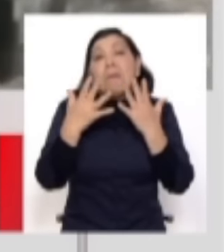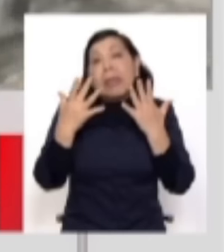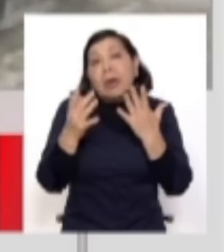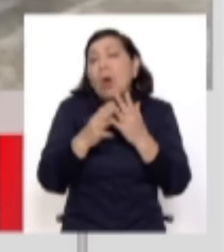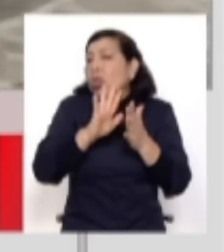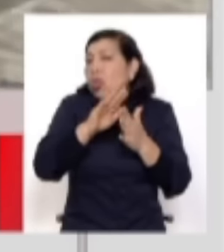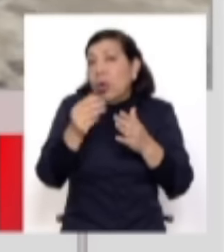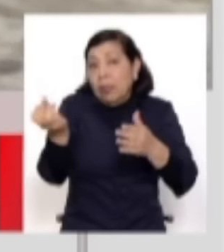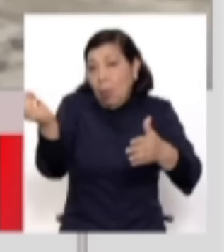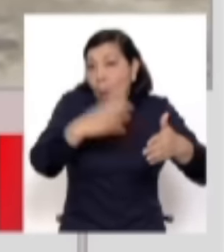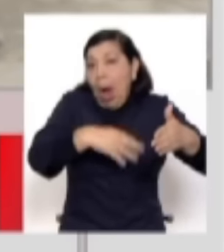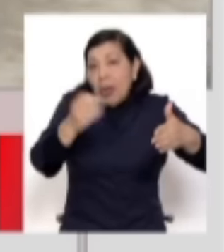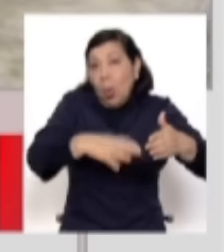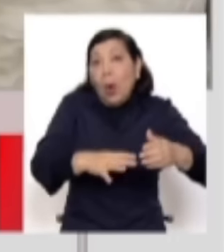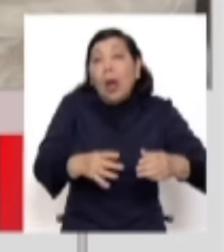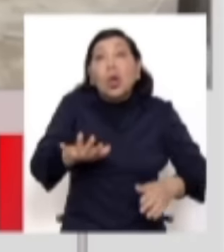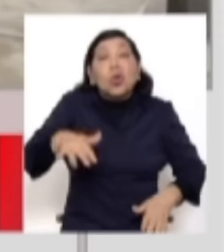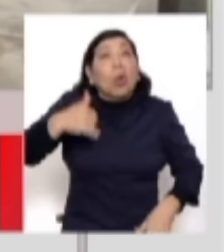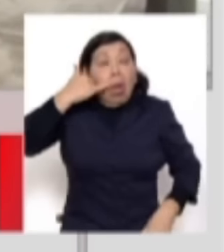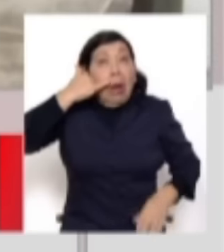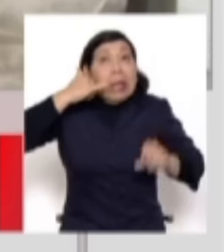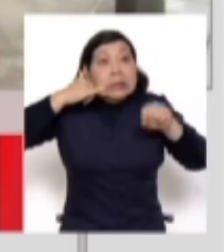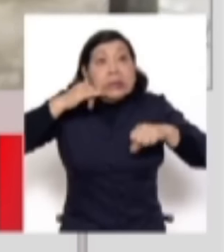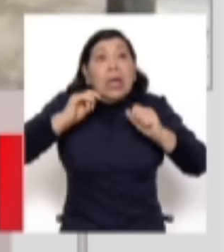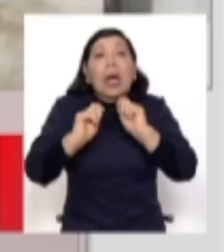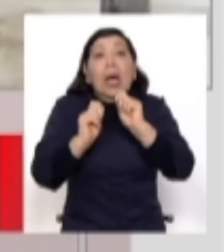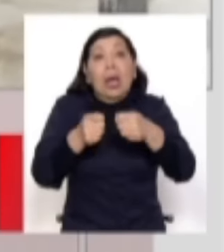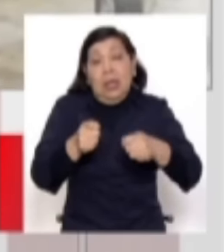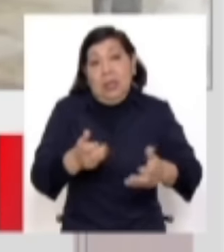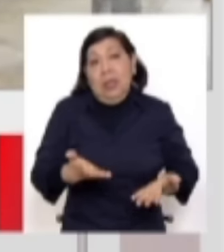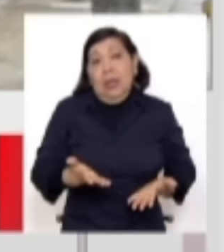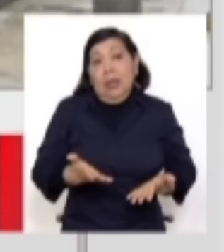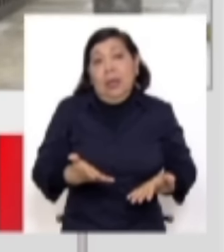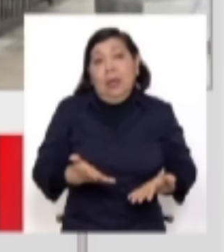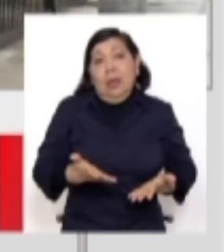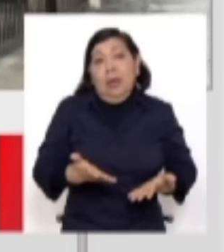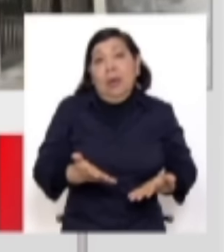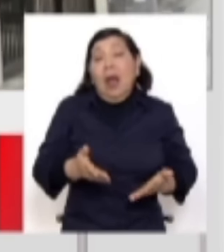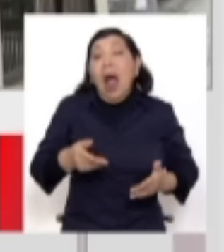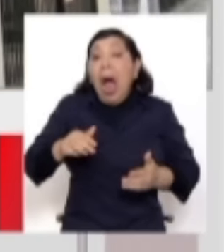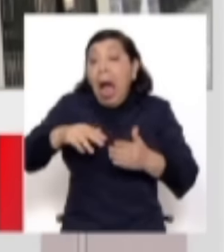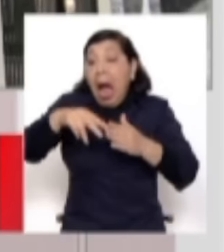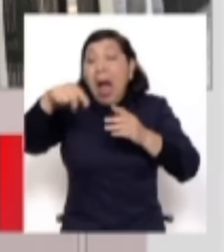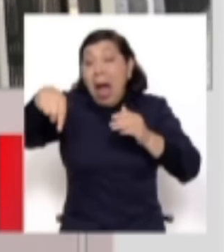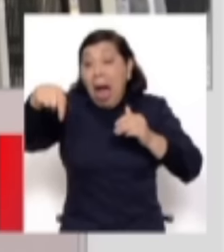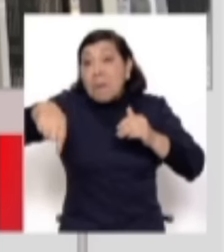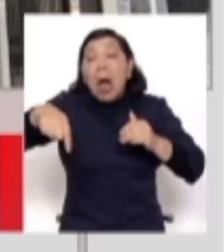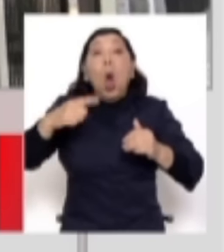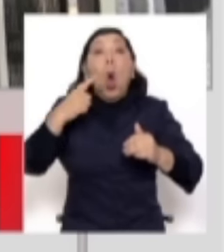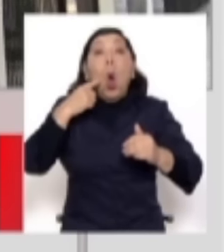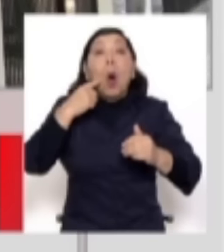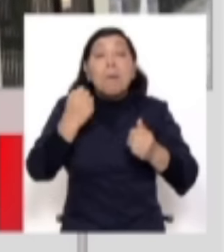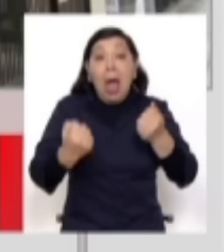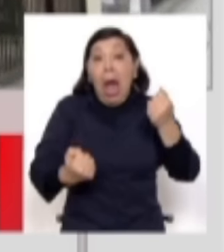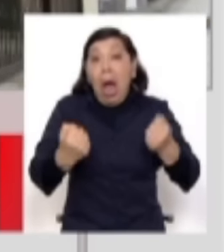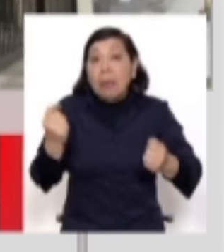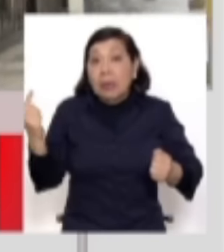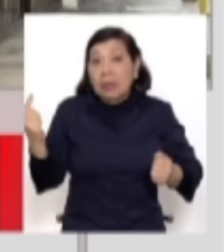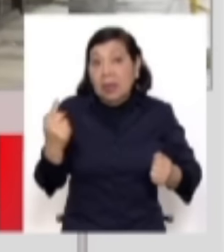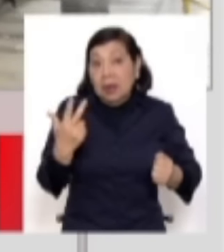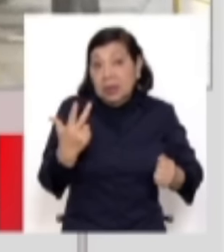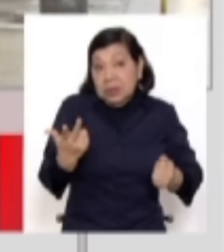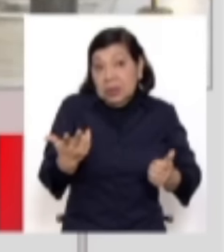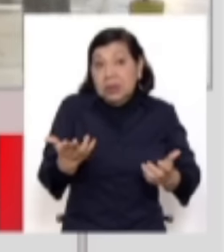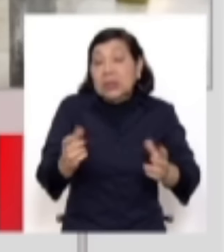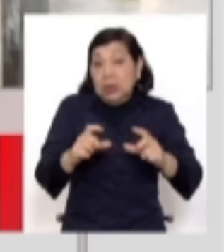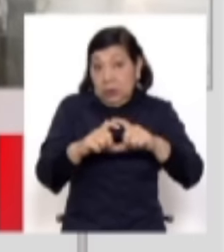boda, todo lo que encuentres lo vas a meter en la mochila y luego le vas a entregar al señor que está abajo en un carro plateado que acaba en